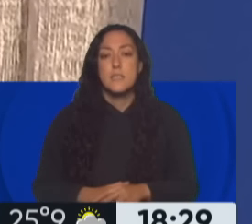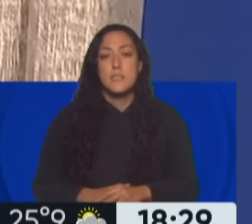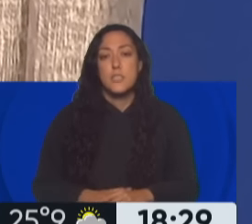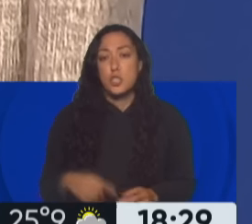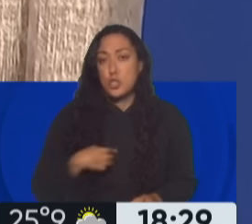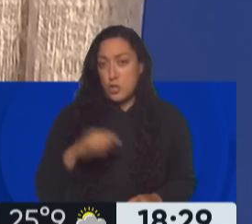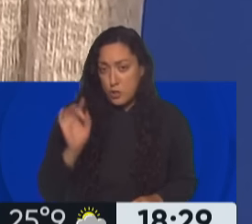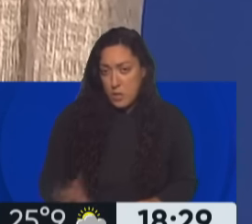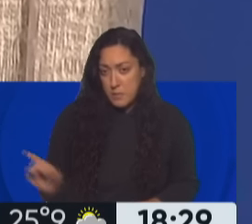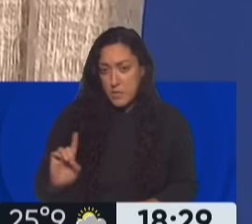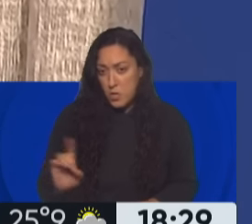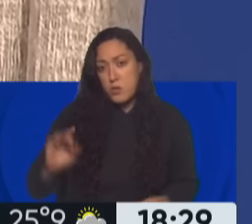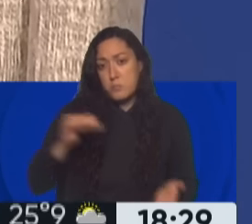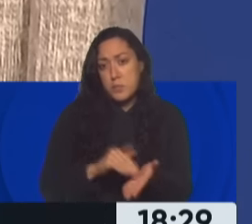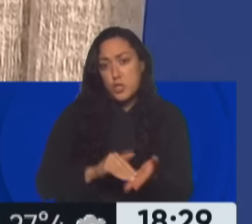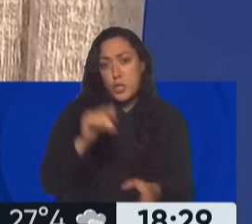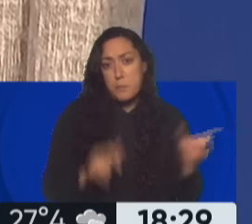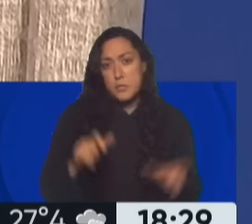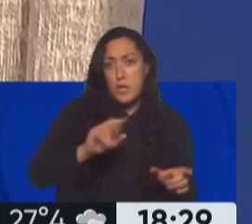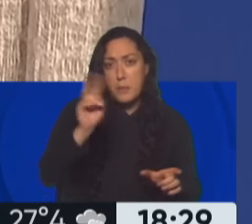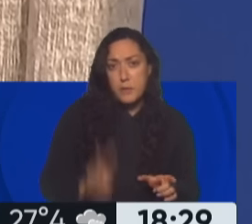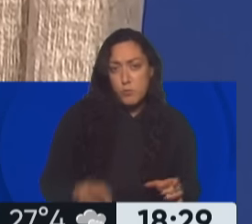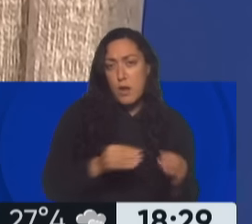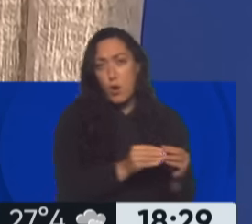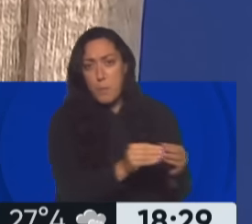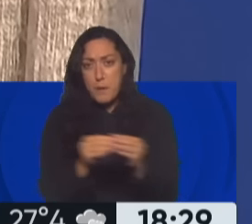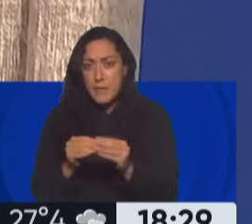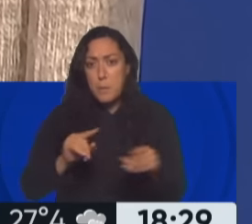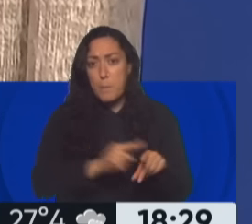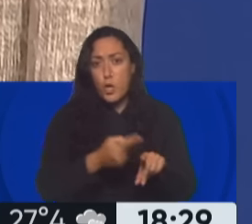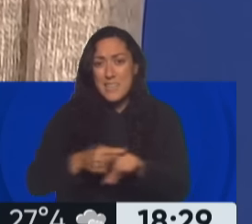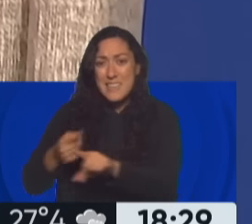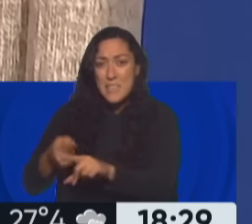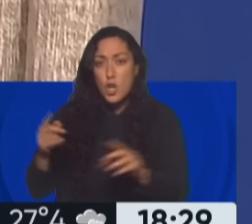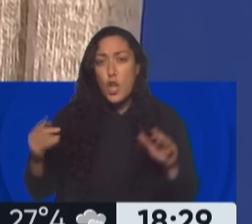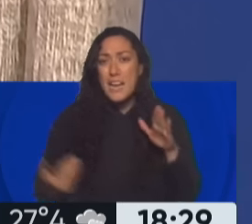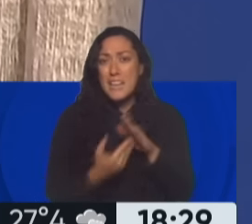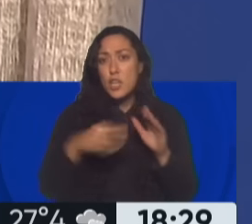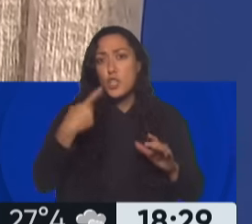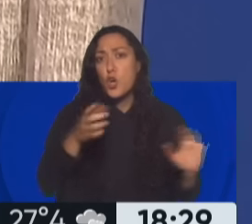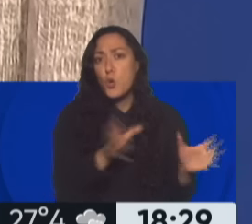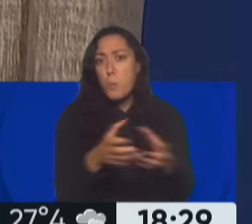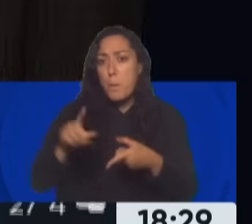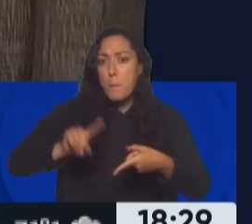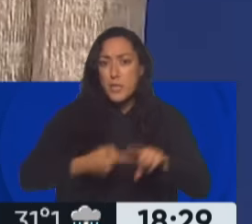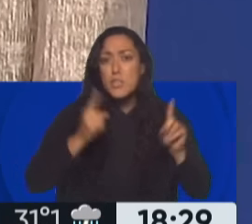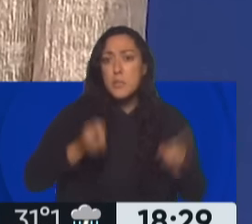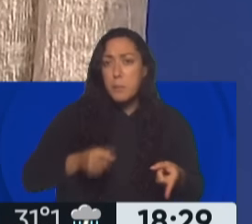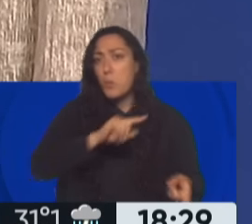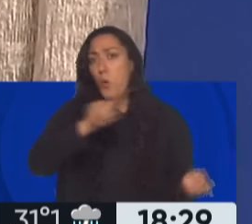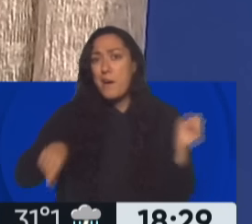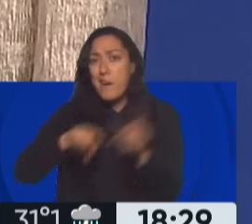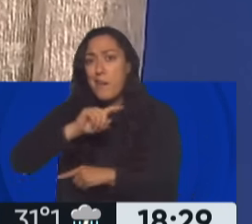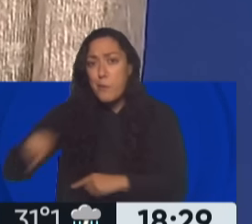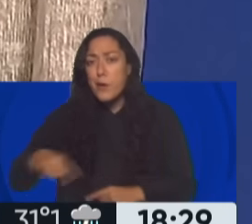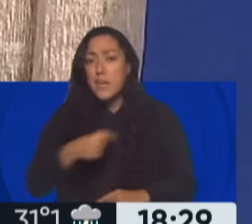yo, son millones de venezolanos, otros compañeros, líderes políticos de otros partidos que también quieren hacerlo. Hay que